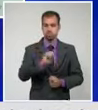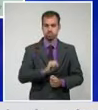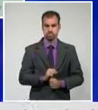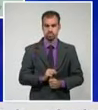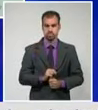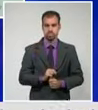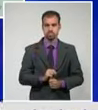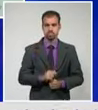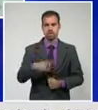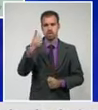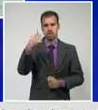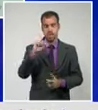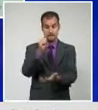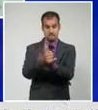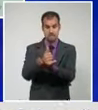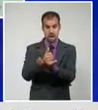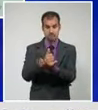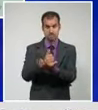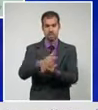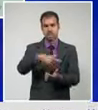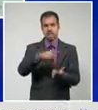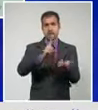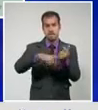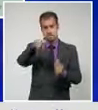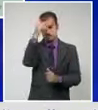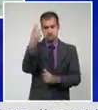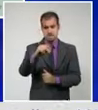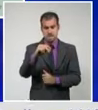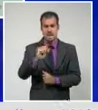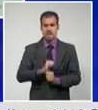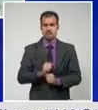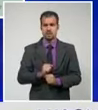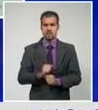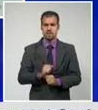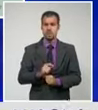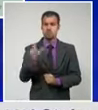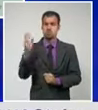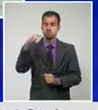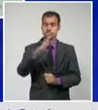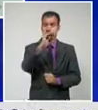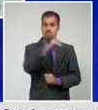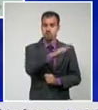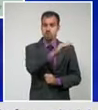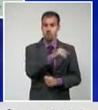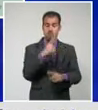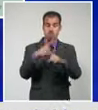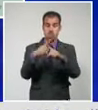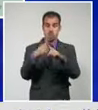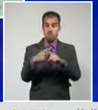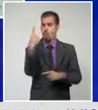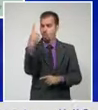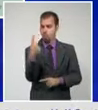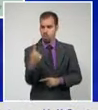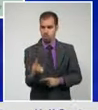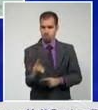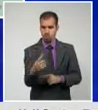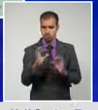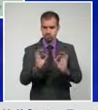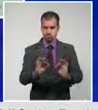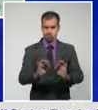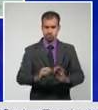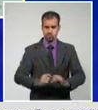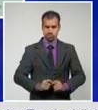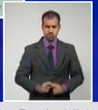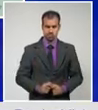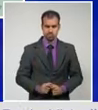y Cienfuegos, Palmira, Cumanayagua y Cruces con 1 caso autóctono cada uno que confirman en el día de